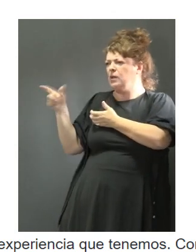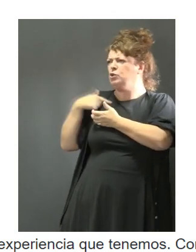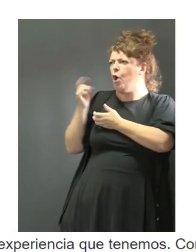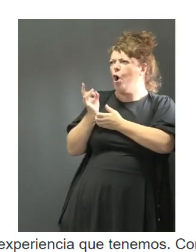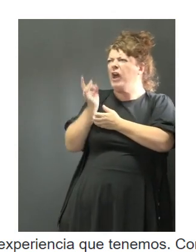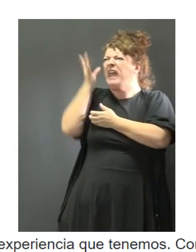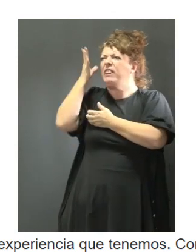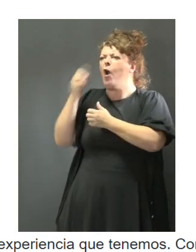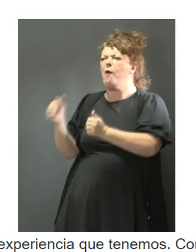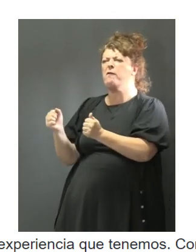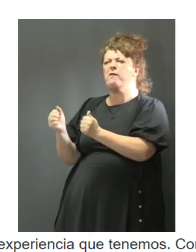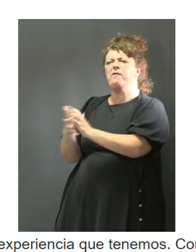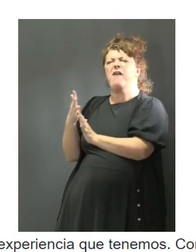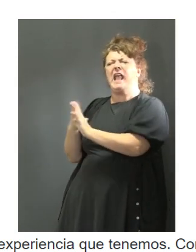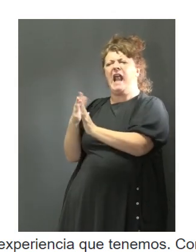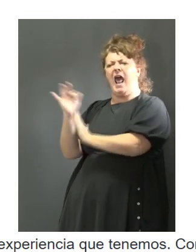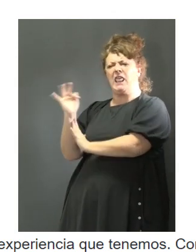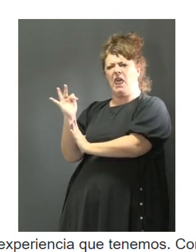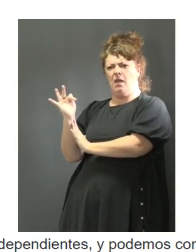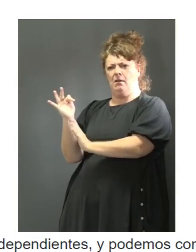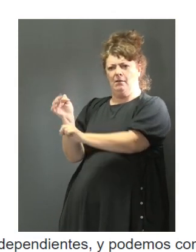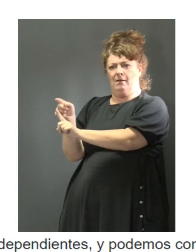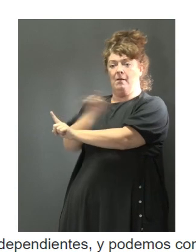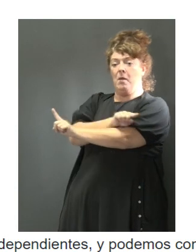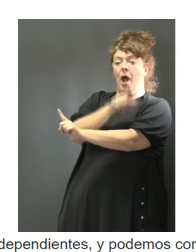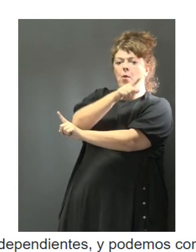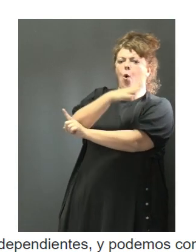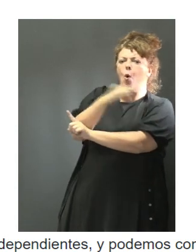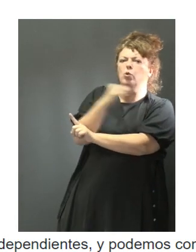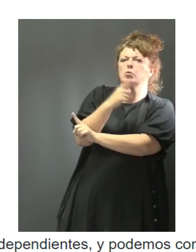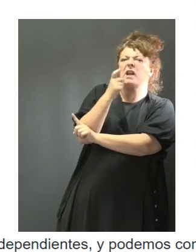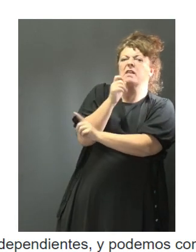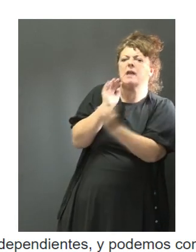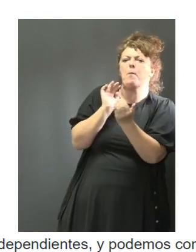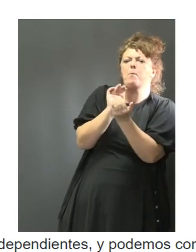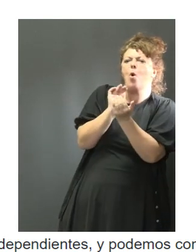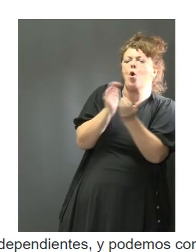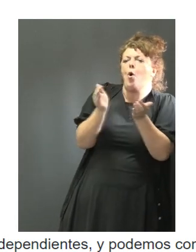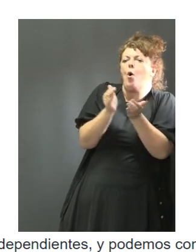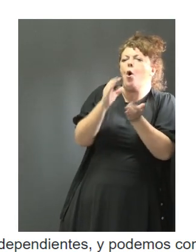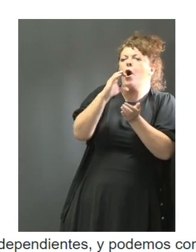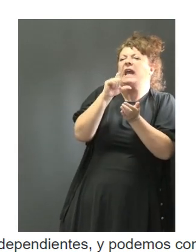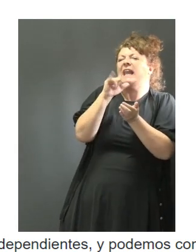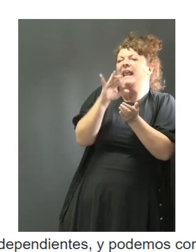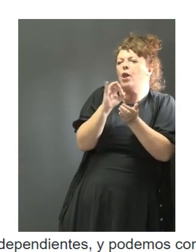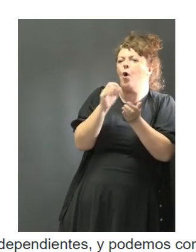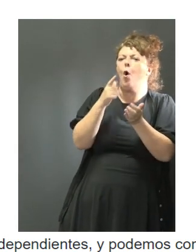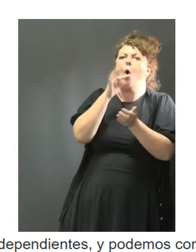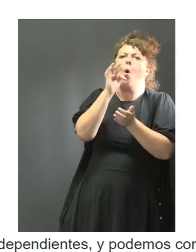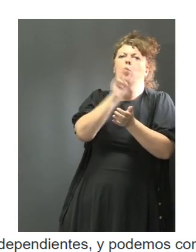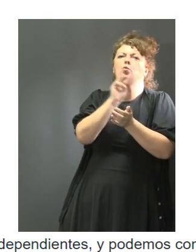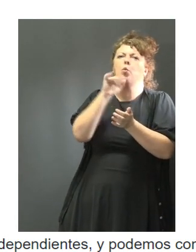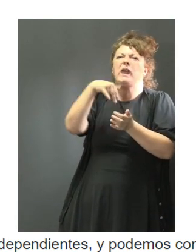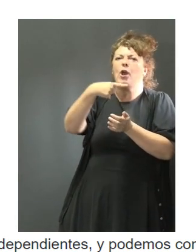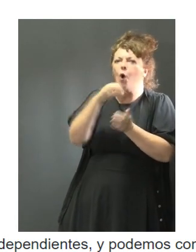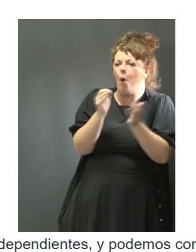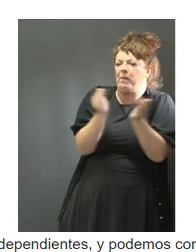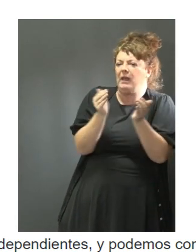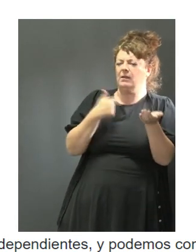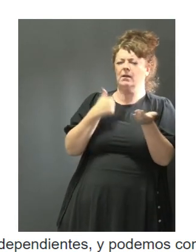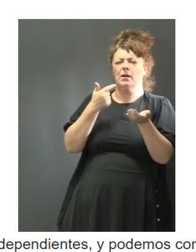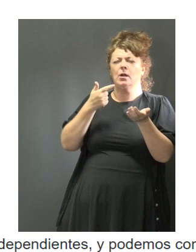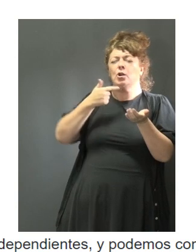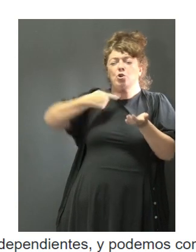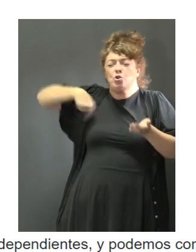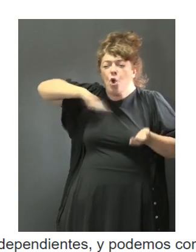ideamos un Ferrari, pero a lo mejor el usuario necesita un monovolumen, un Clio, un Twingo. O sea, nos tenemos